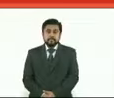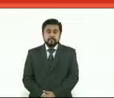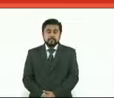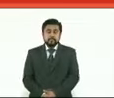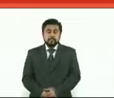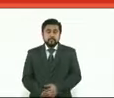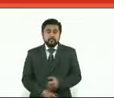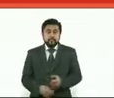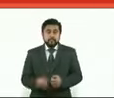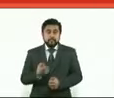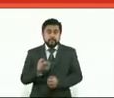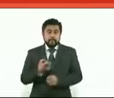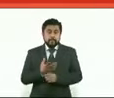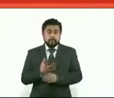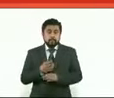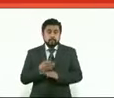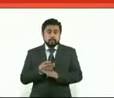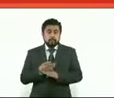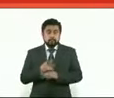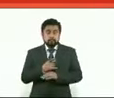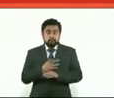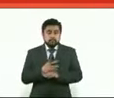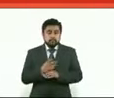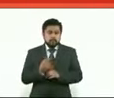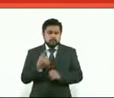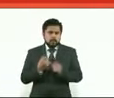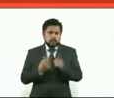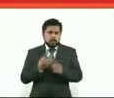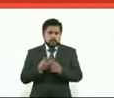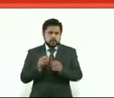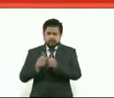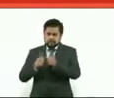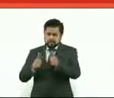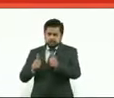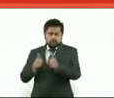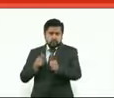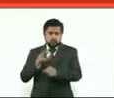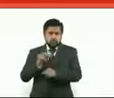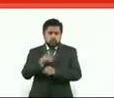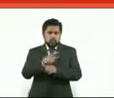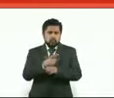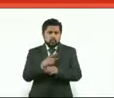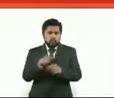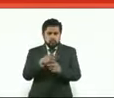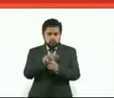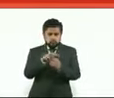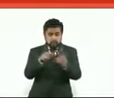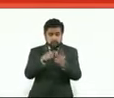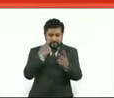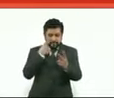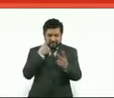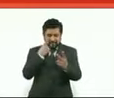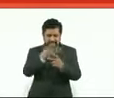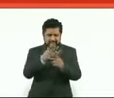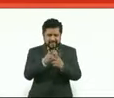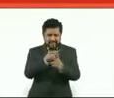primera posición. Y no, realmente no se pudieron ir muy lejos el africano y el mexicano del grupo puntero. De